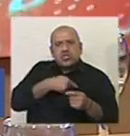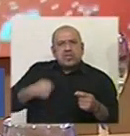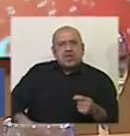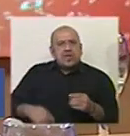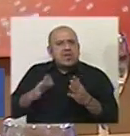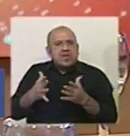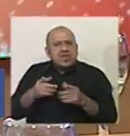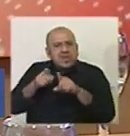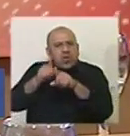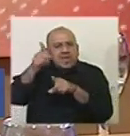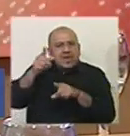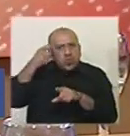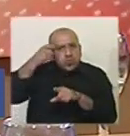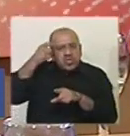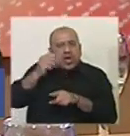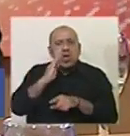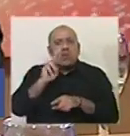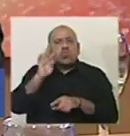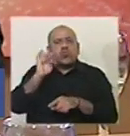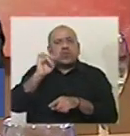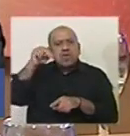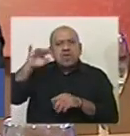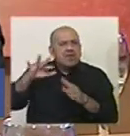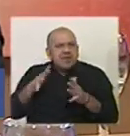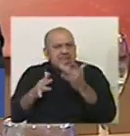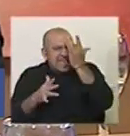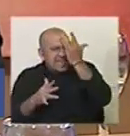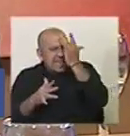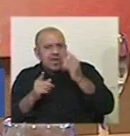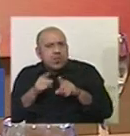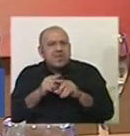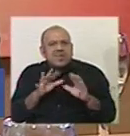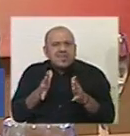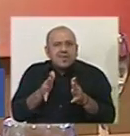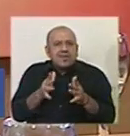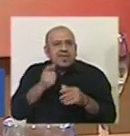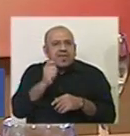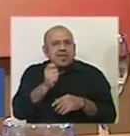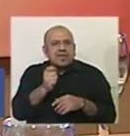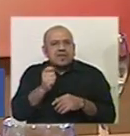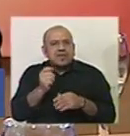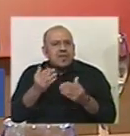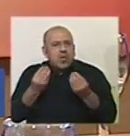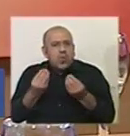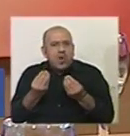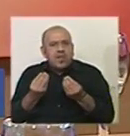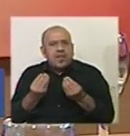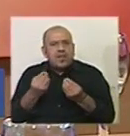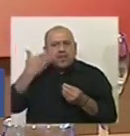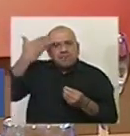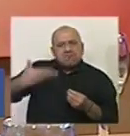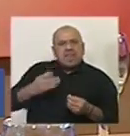Putin? ¿Es Modi de la India? Es decir, ¿quiénes son hoy los líderes del